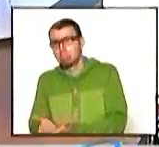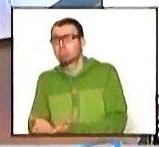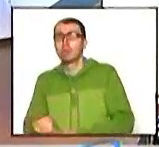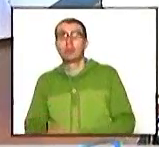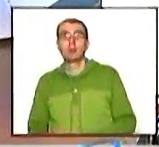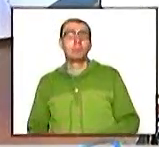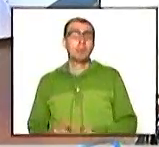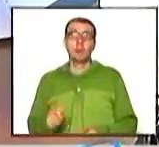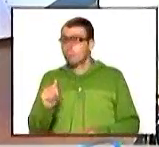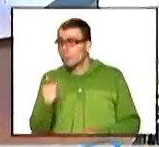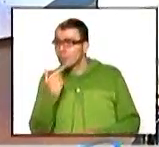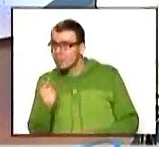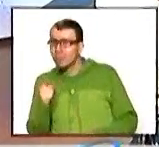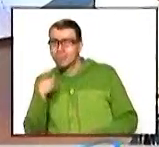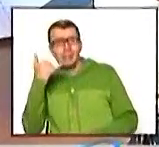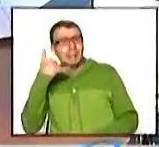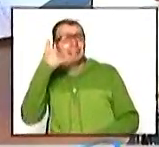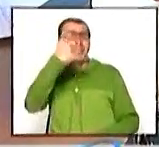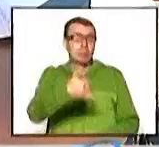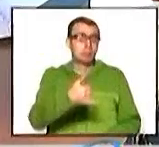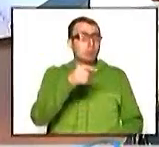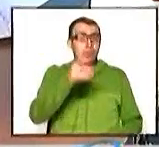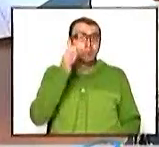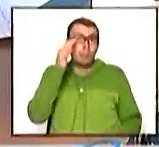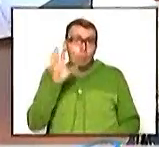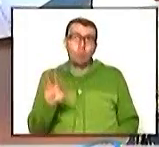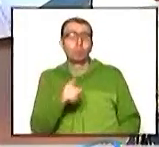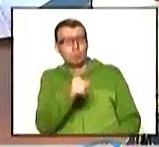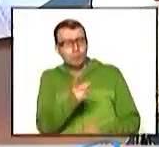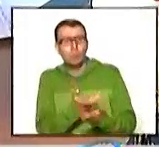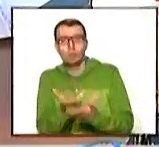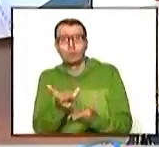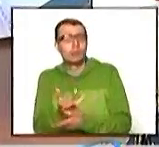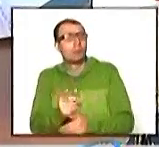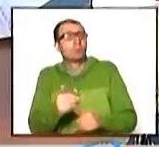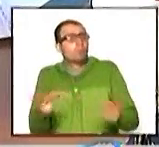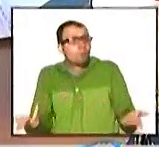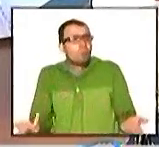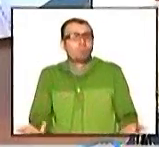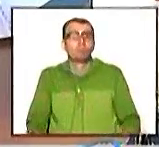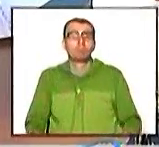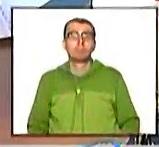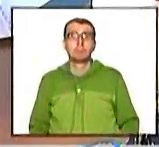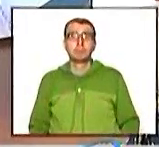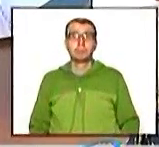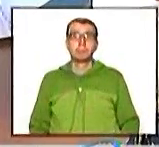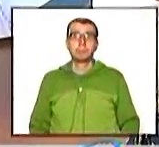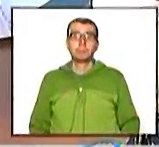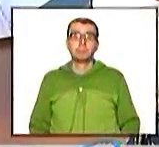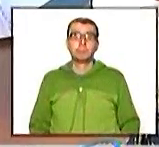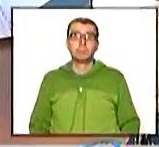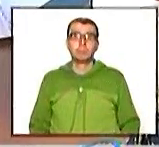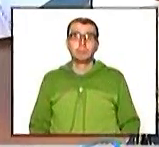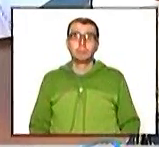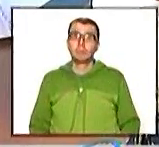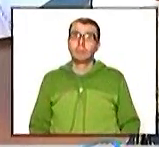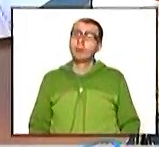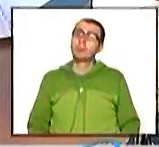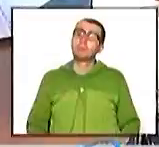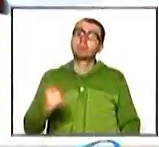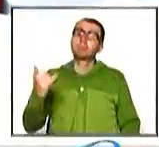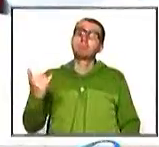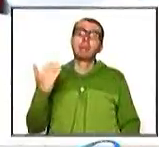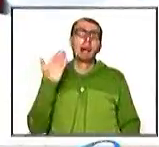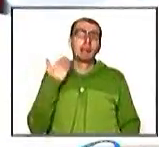lo llamara a ver qué podría usted recomendarle, doctor. Muchísimas gracias. En Armenia hay